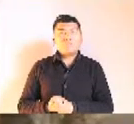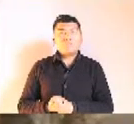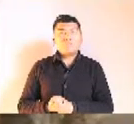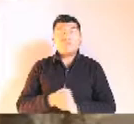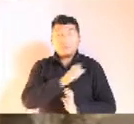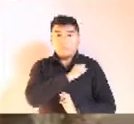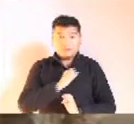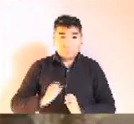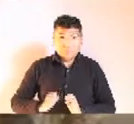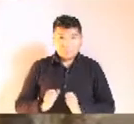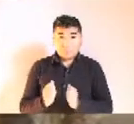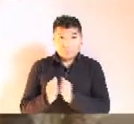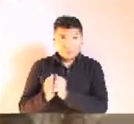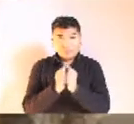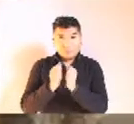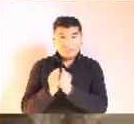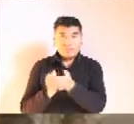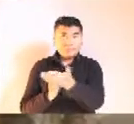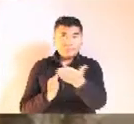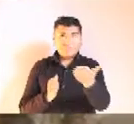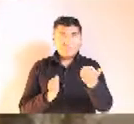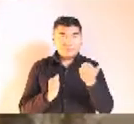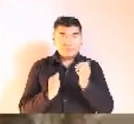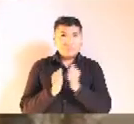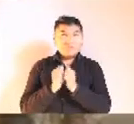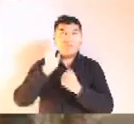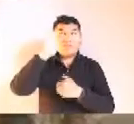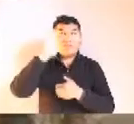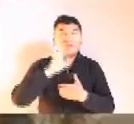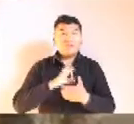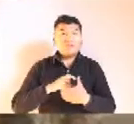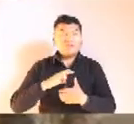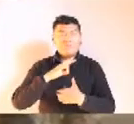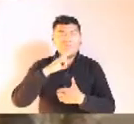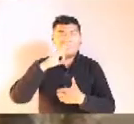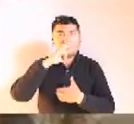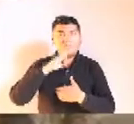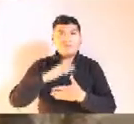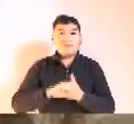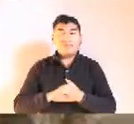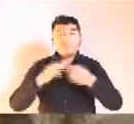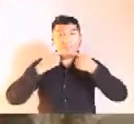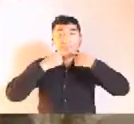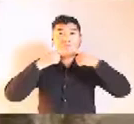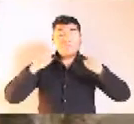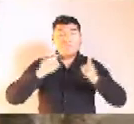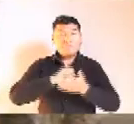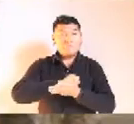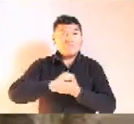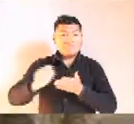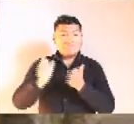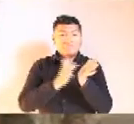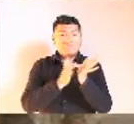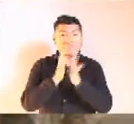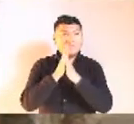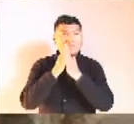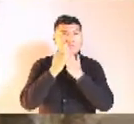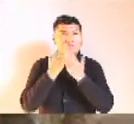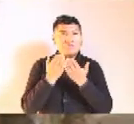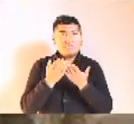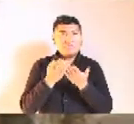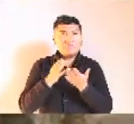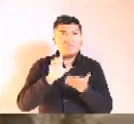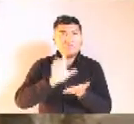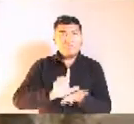El Señor esté con todos ustedes. Y con tu espíritu. Proclamación del Santo Evangelio según